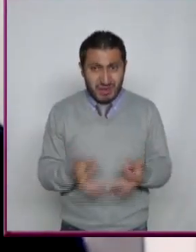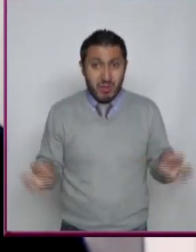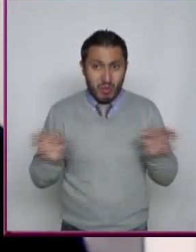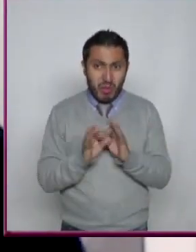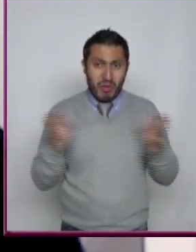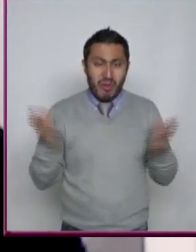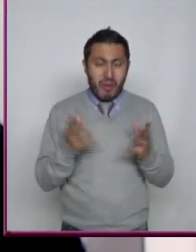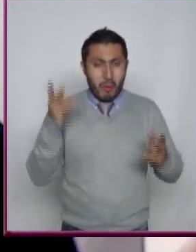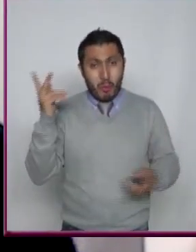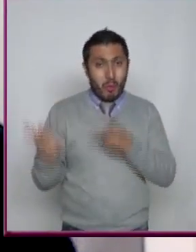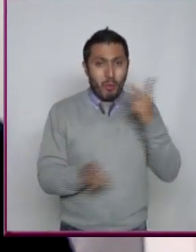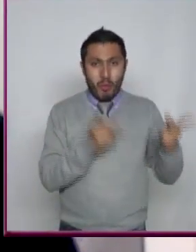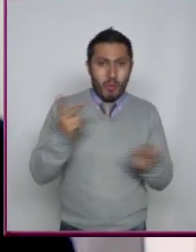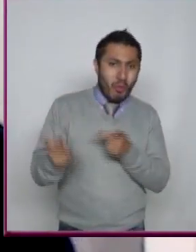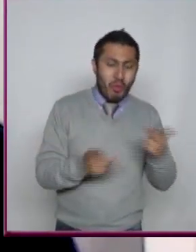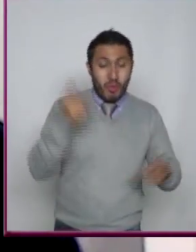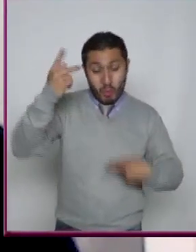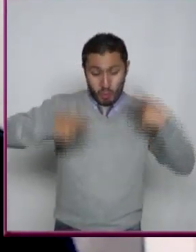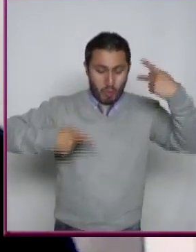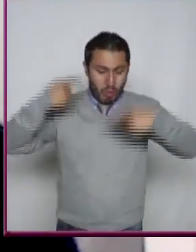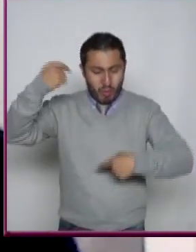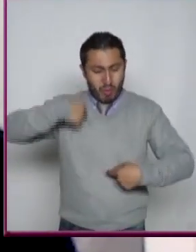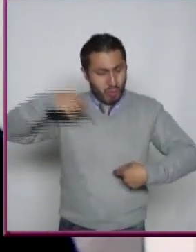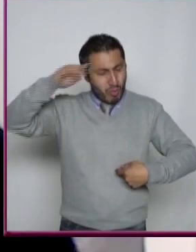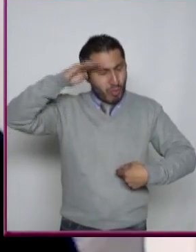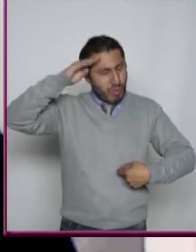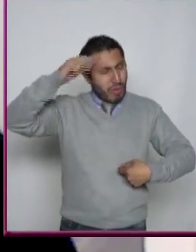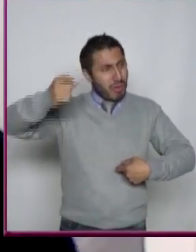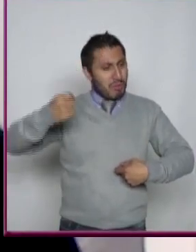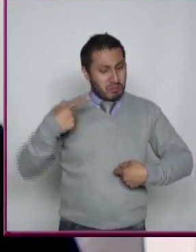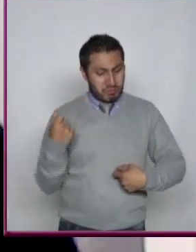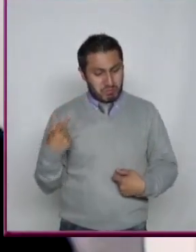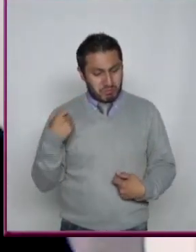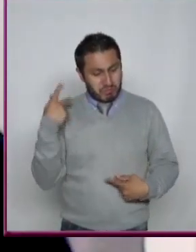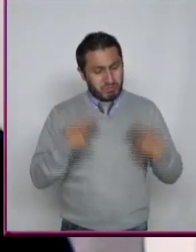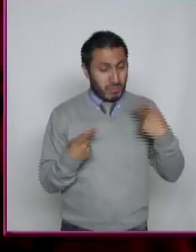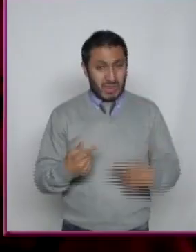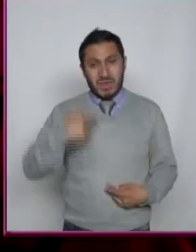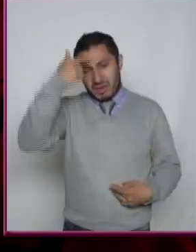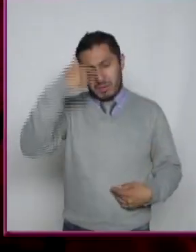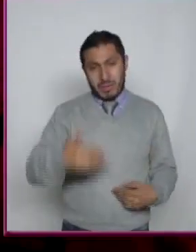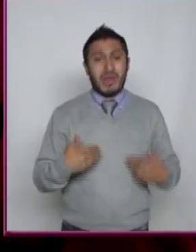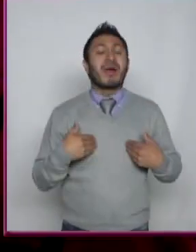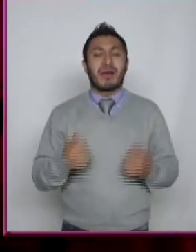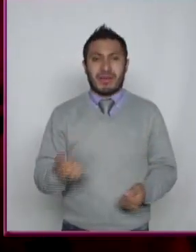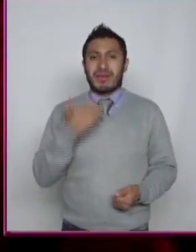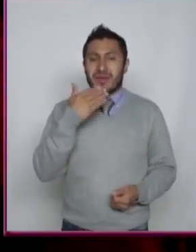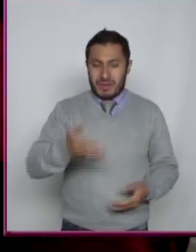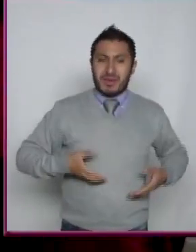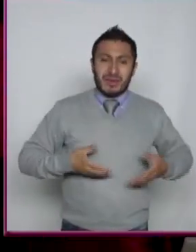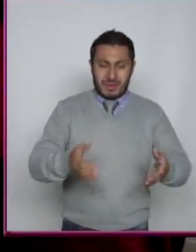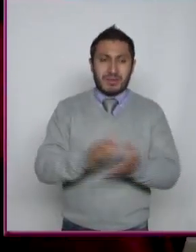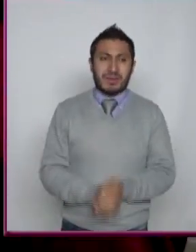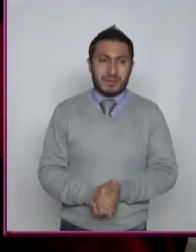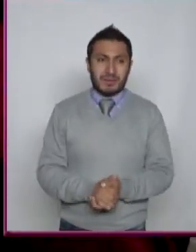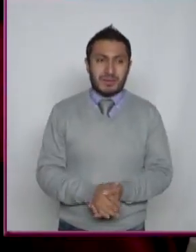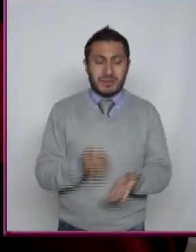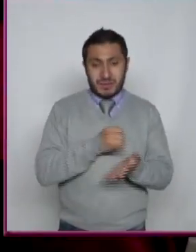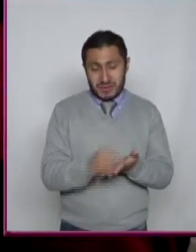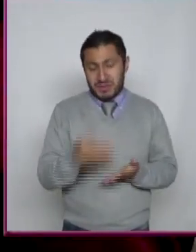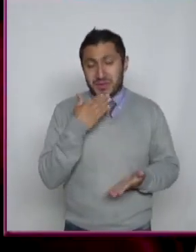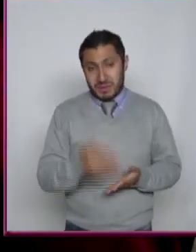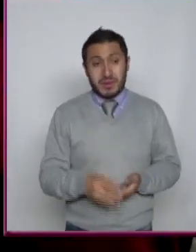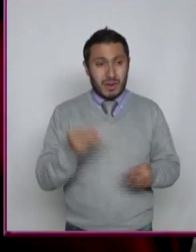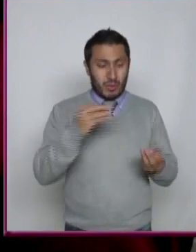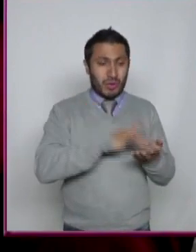haciendo constantemente para saber que estamos en más o menos buen camino, ¿no? Claro. César, te agradezco mucho tu